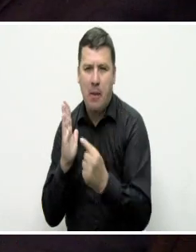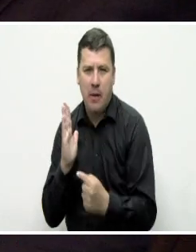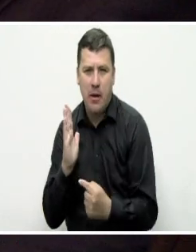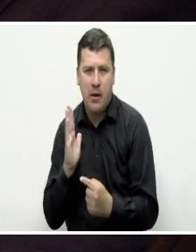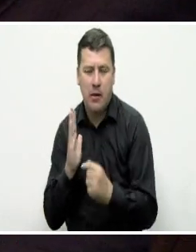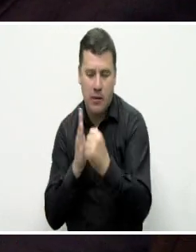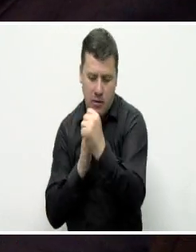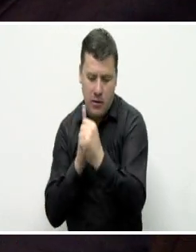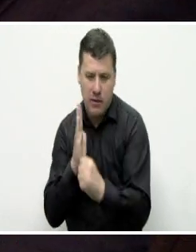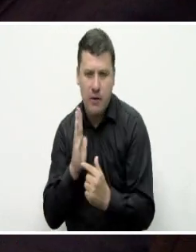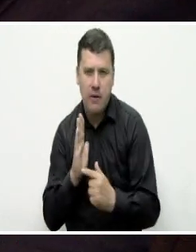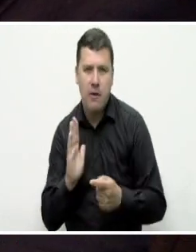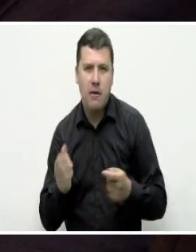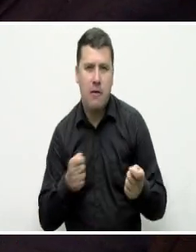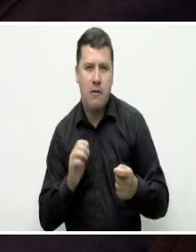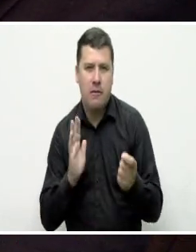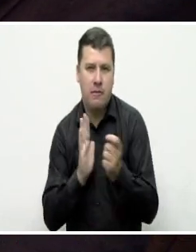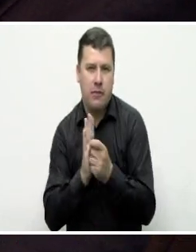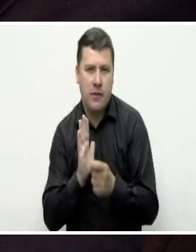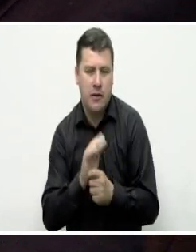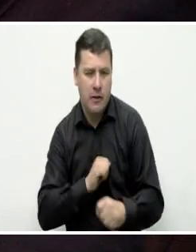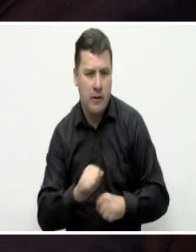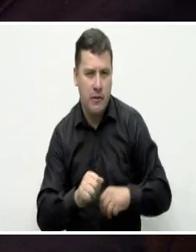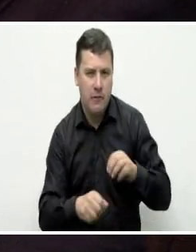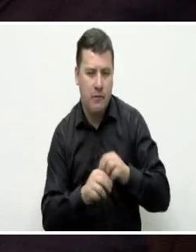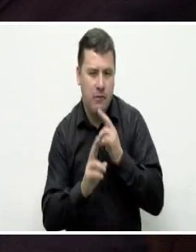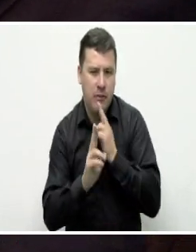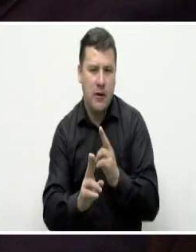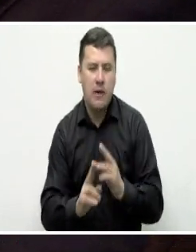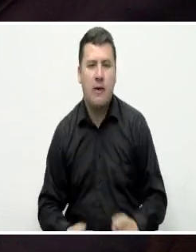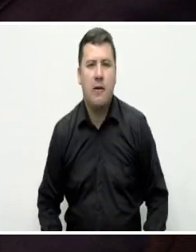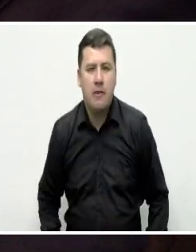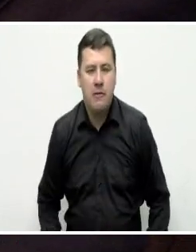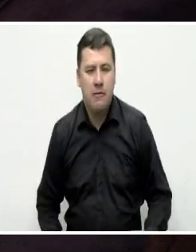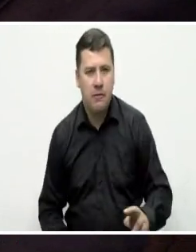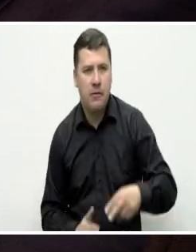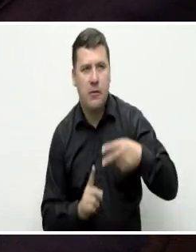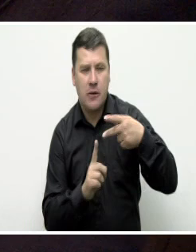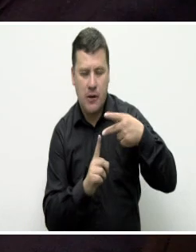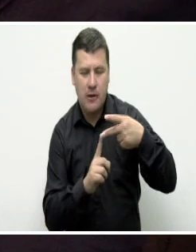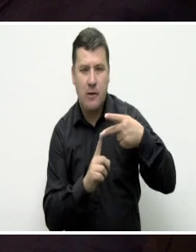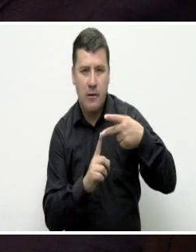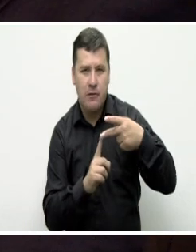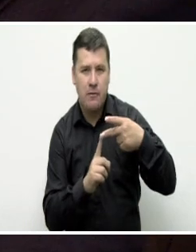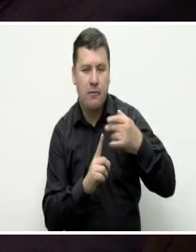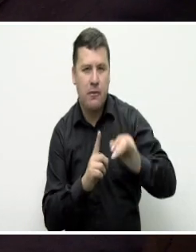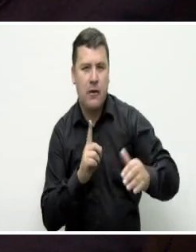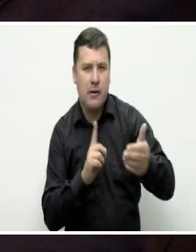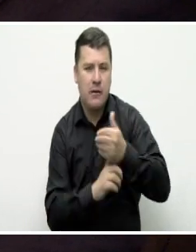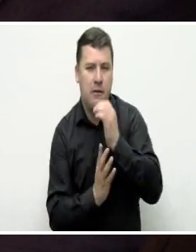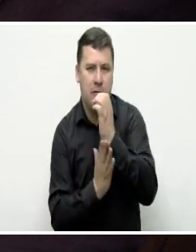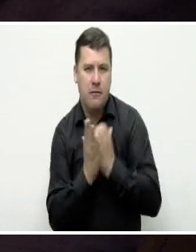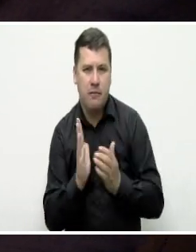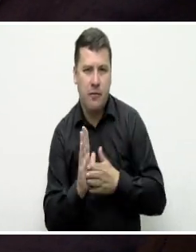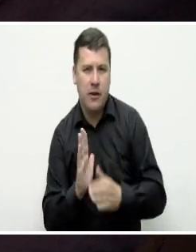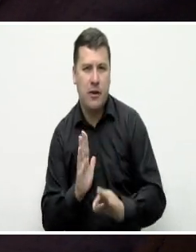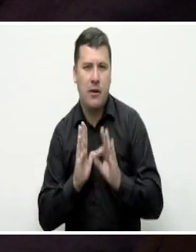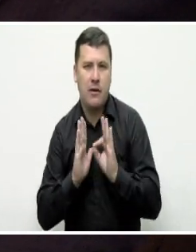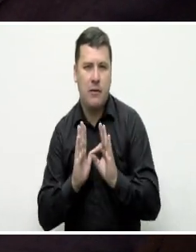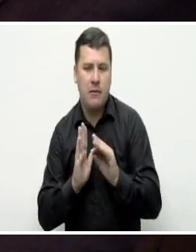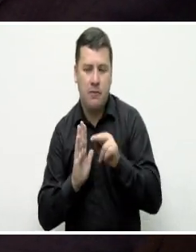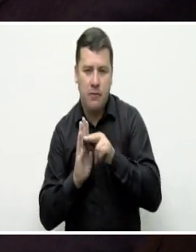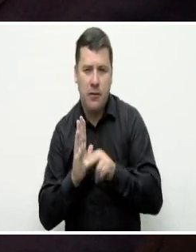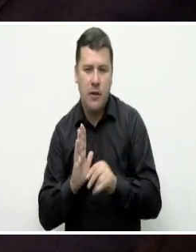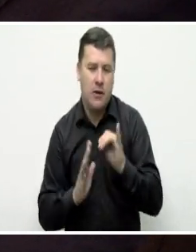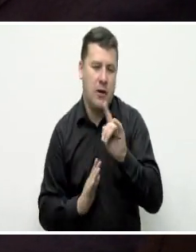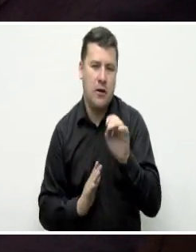la programación y el control del desempeño de los resultados. En segundo lugar, conseguimos la certificación de calidad en la norma